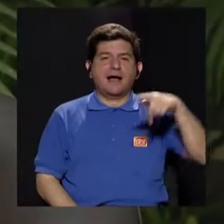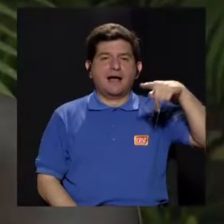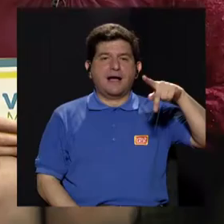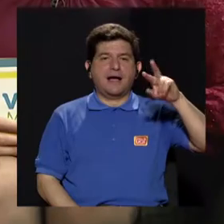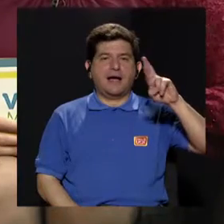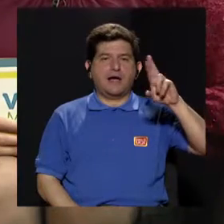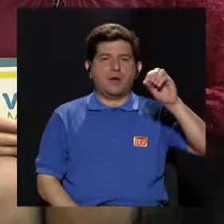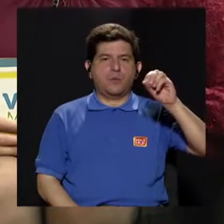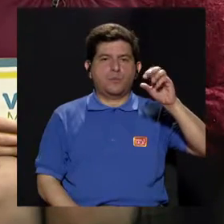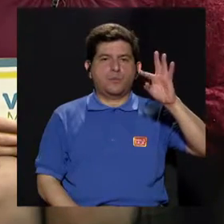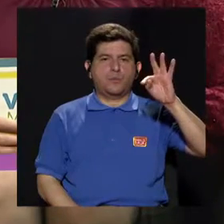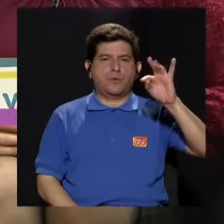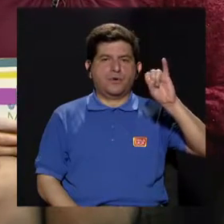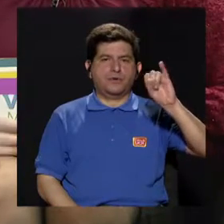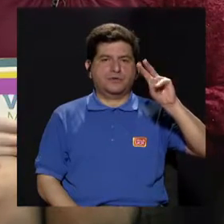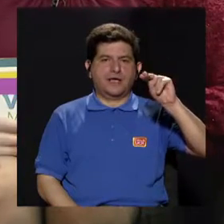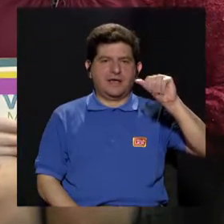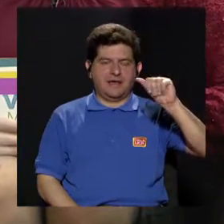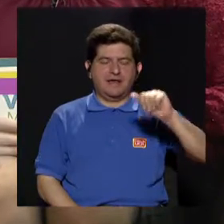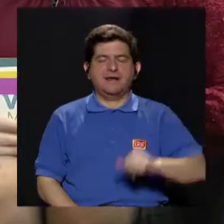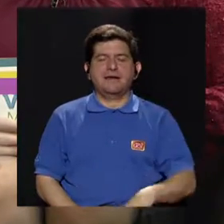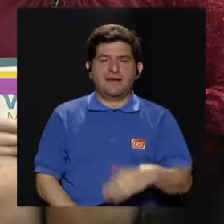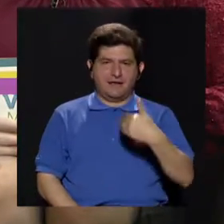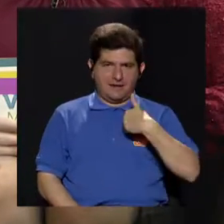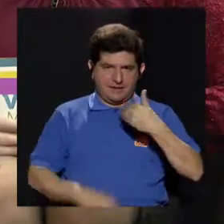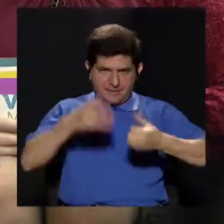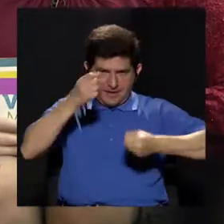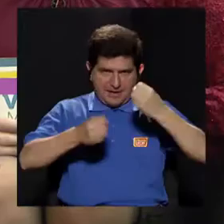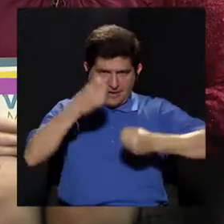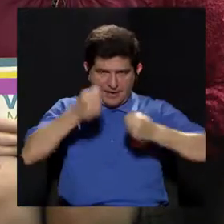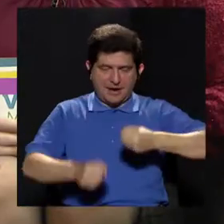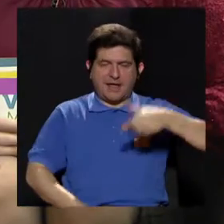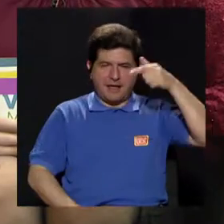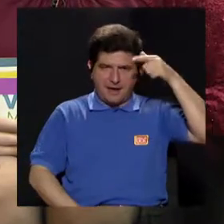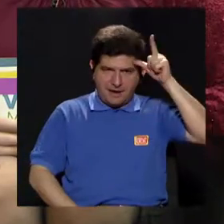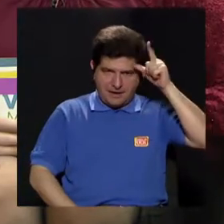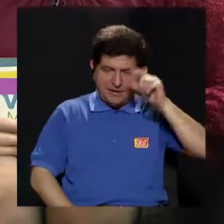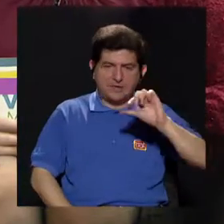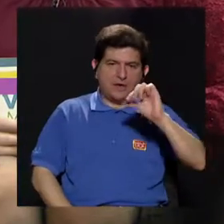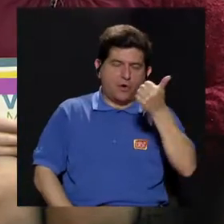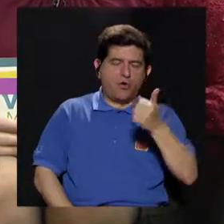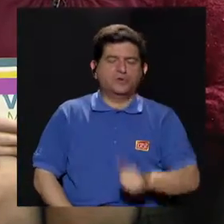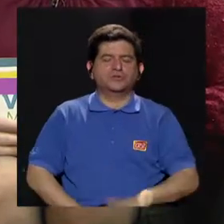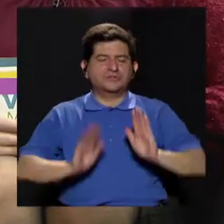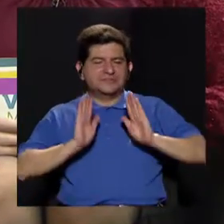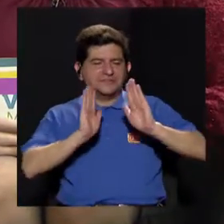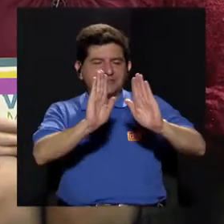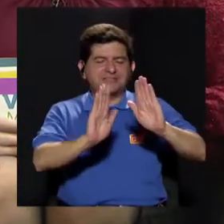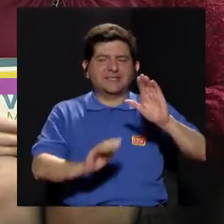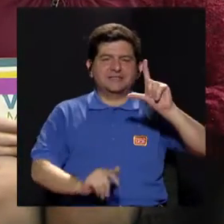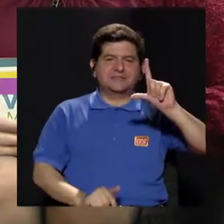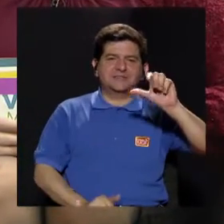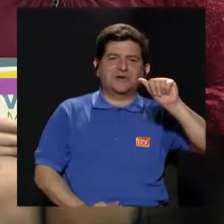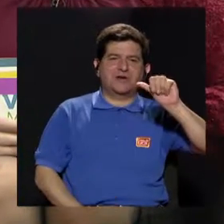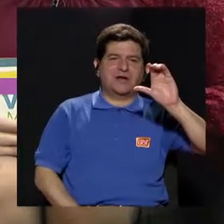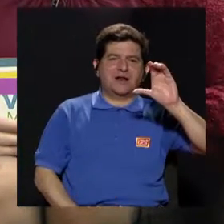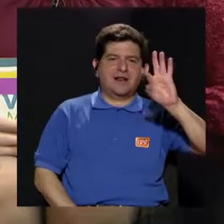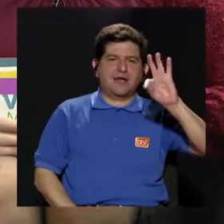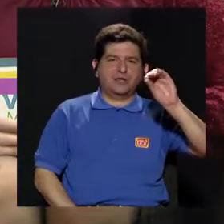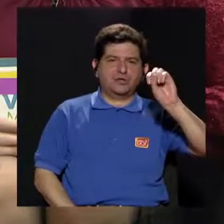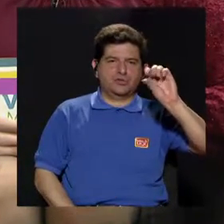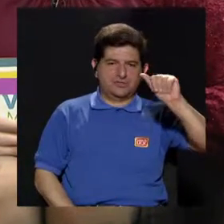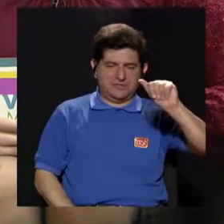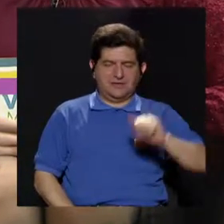vaca. Y el otro es la intolerancia a la lactosa.